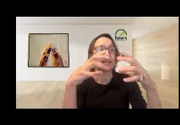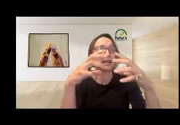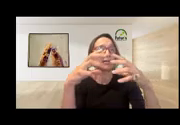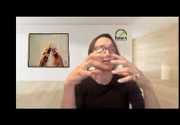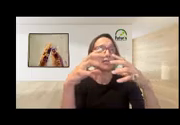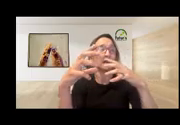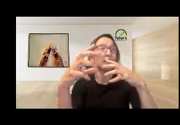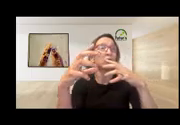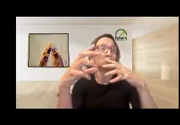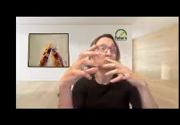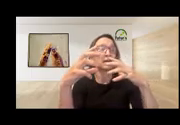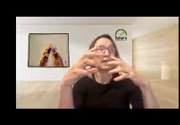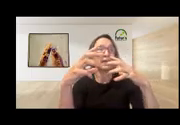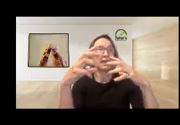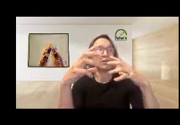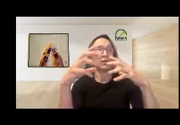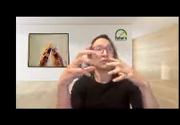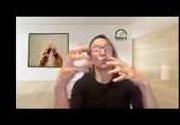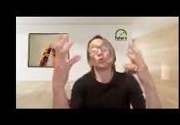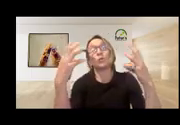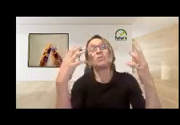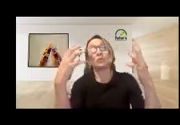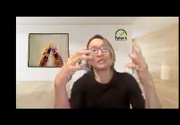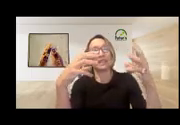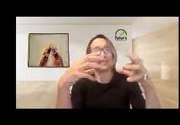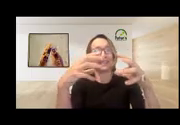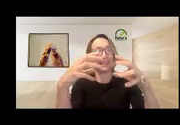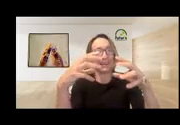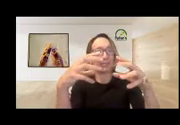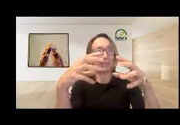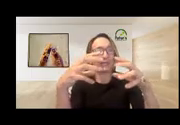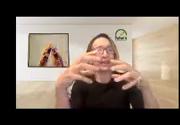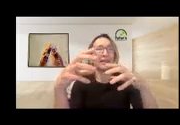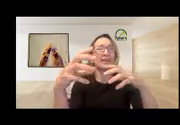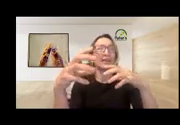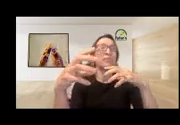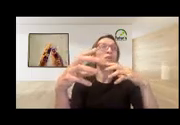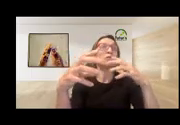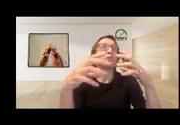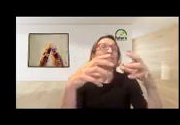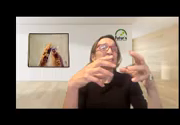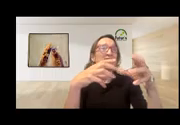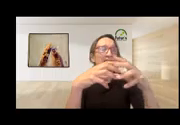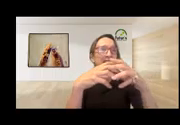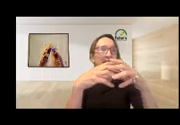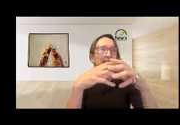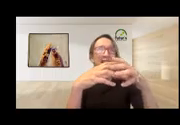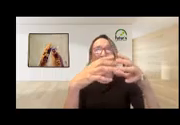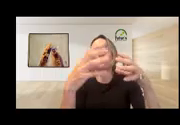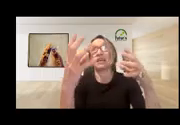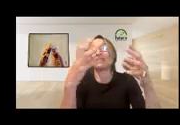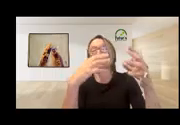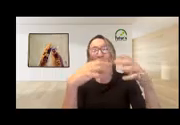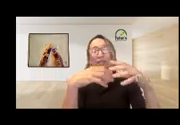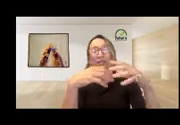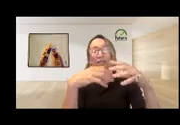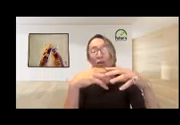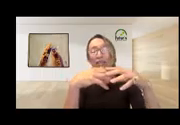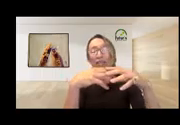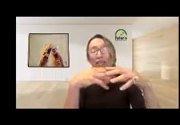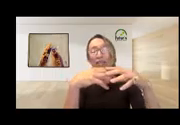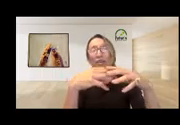Costa Rica tengamos o tuvimos esa gran biodiversidad,